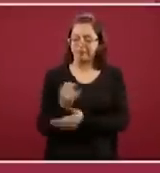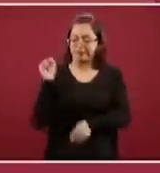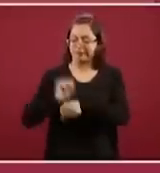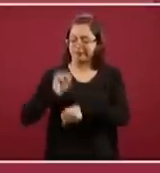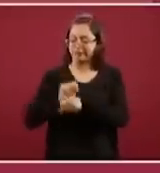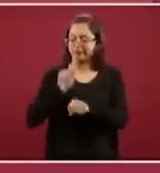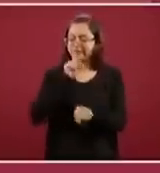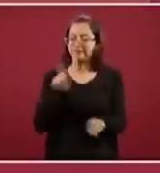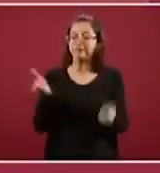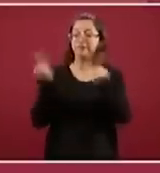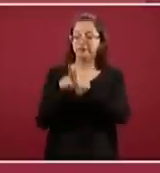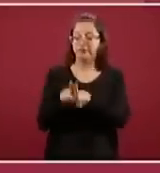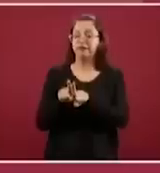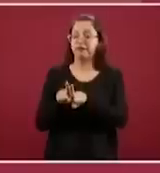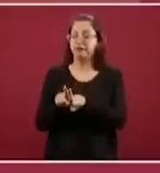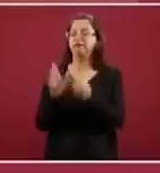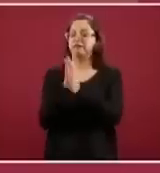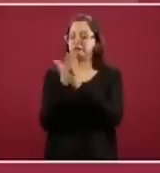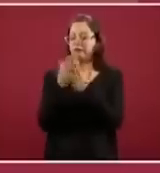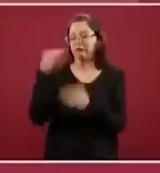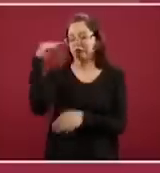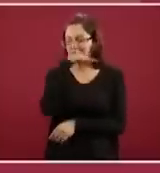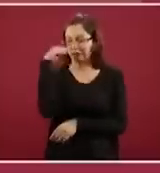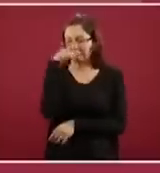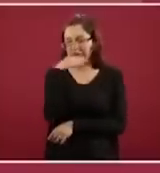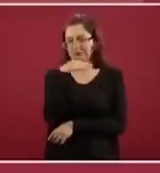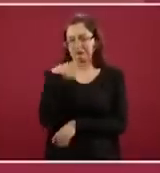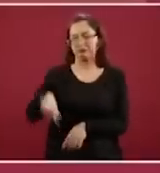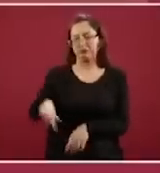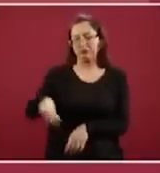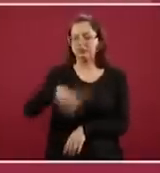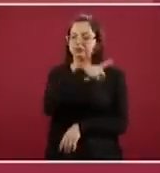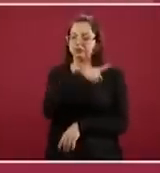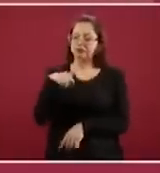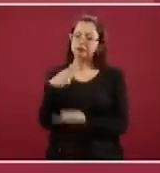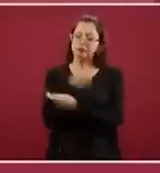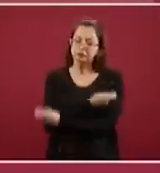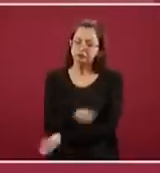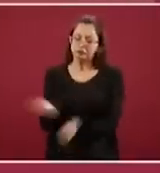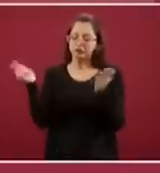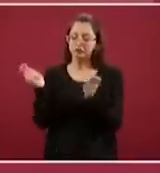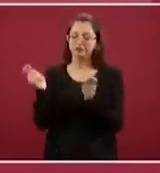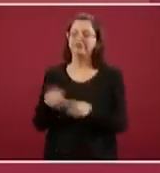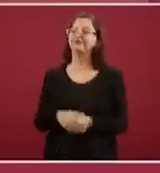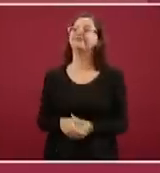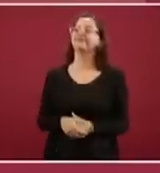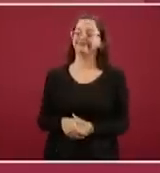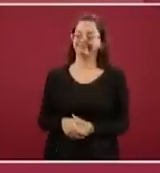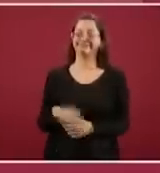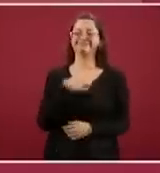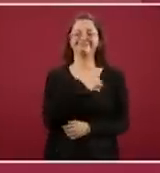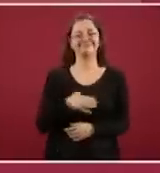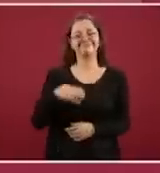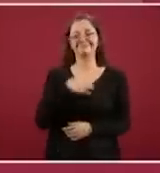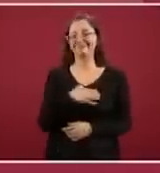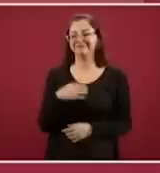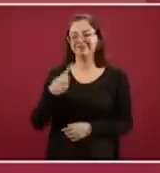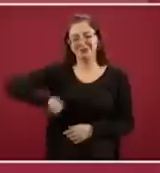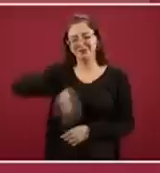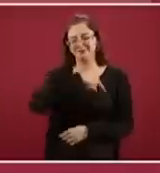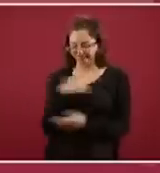de secundaria desde entonces se iban a entregar de manera gratuita. Fue un gran